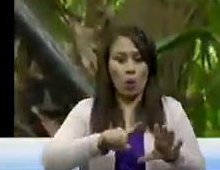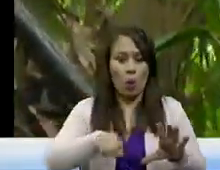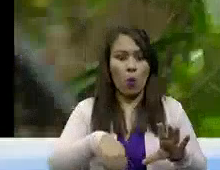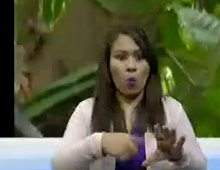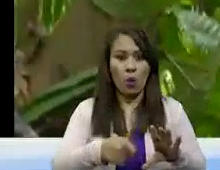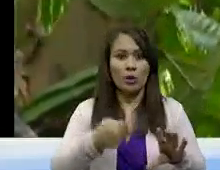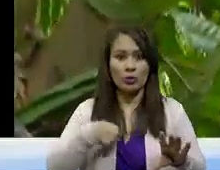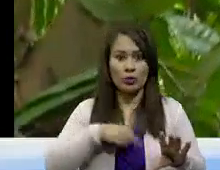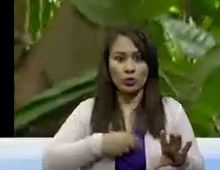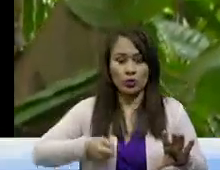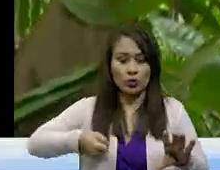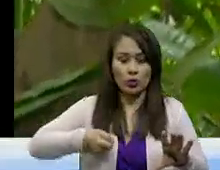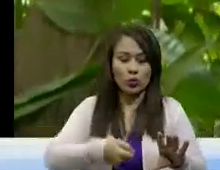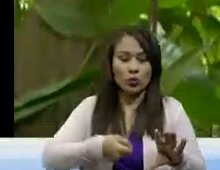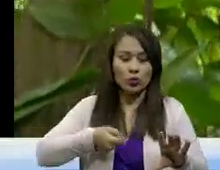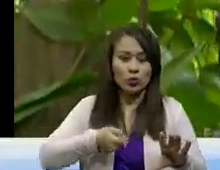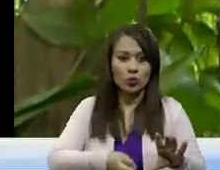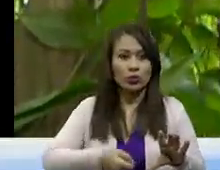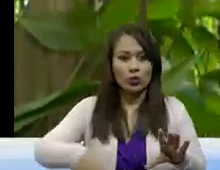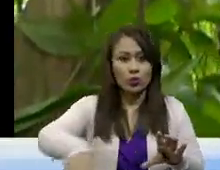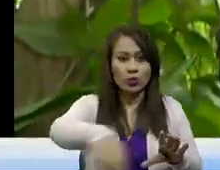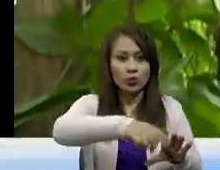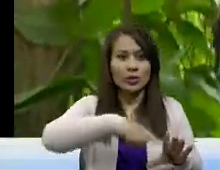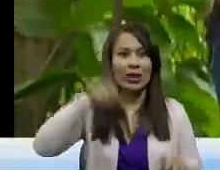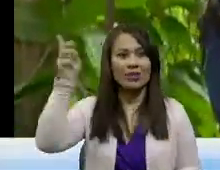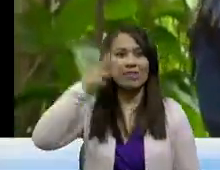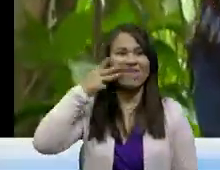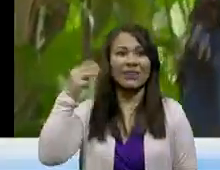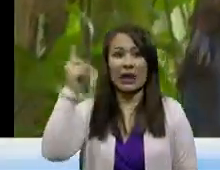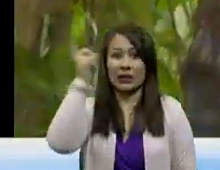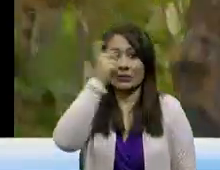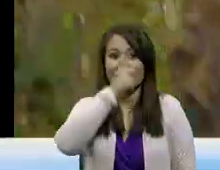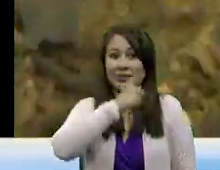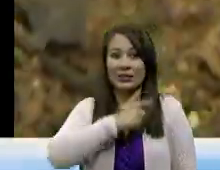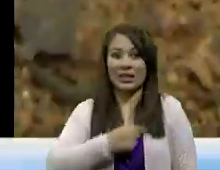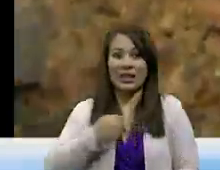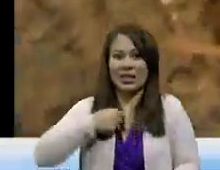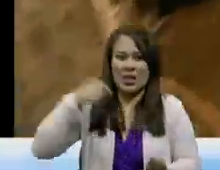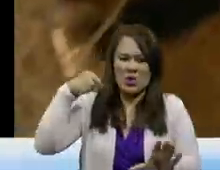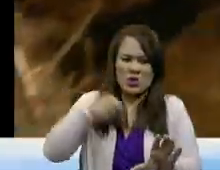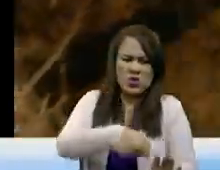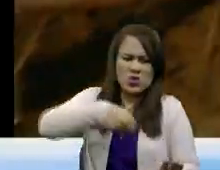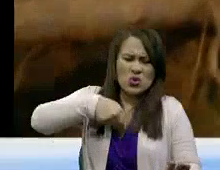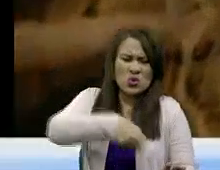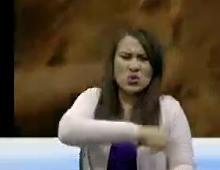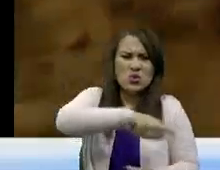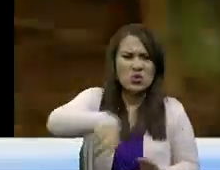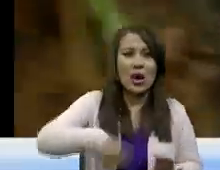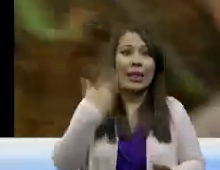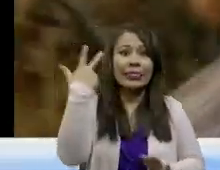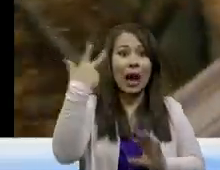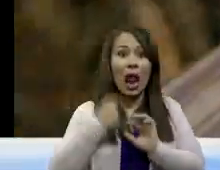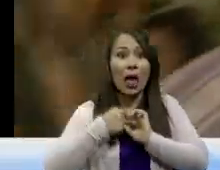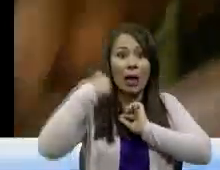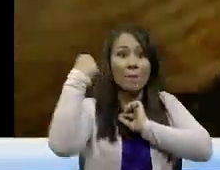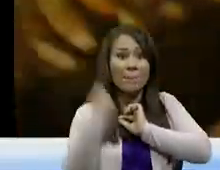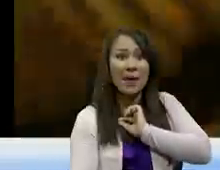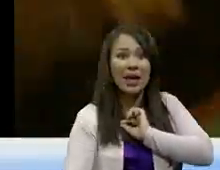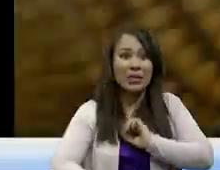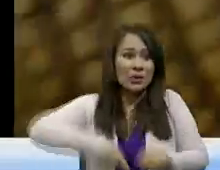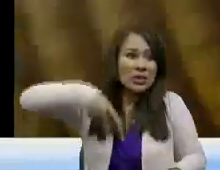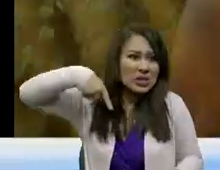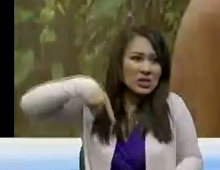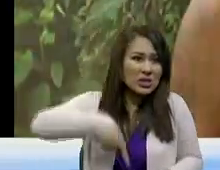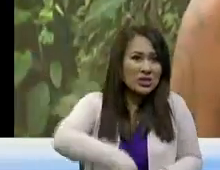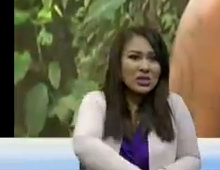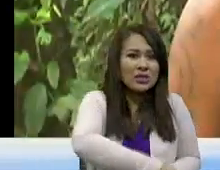con machete, pala, barreta, pero en la Amazonía es difícil. Hay que cavar siquiera unos 3 metros de profundidad y es muy